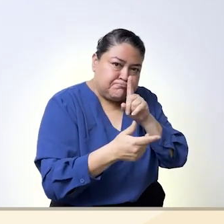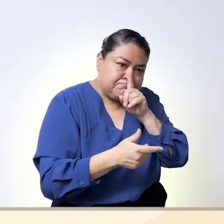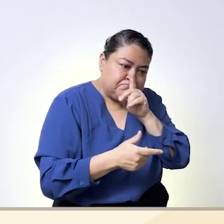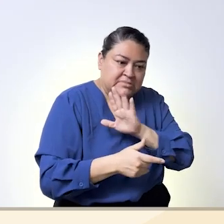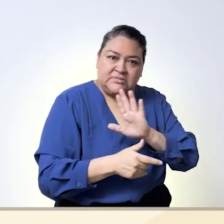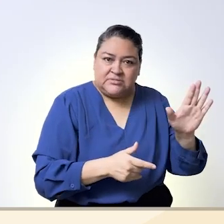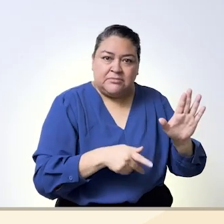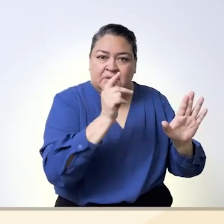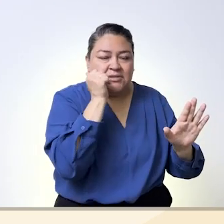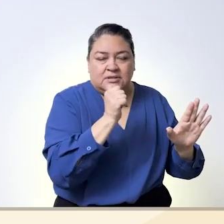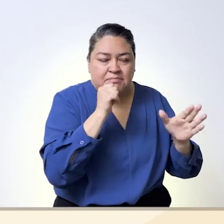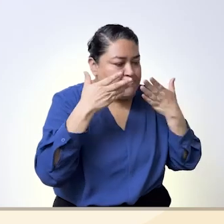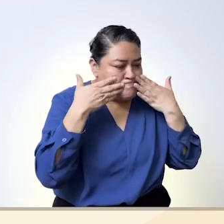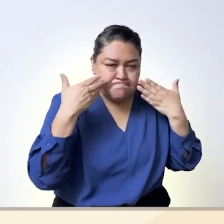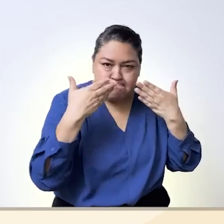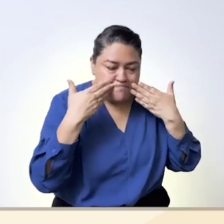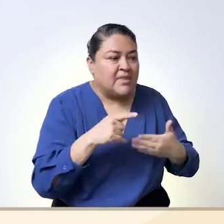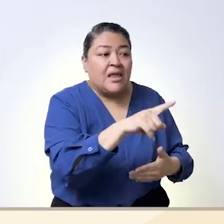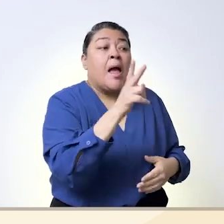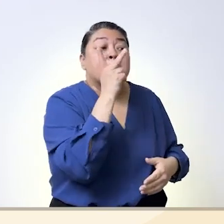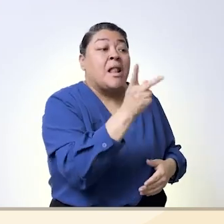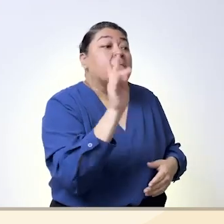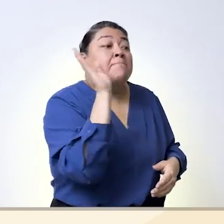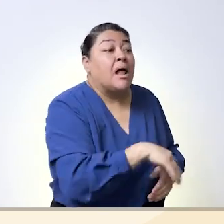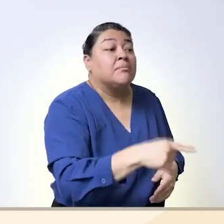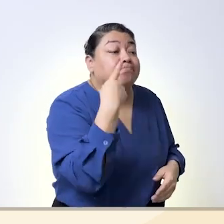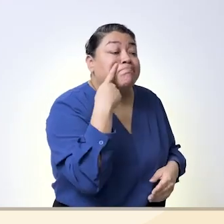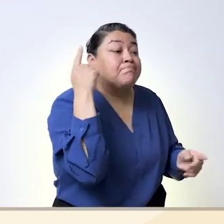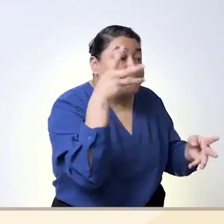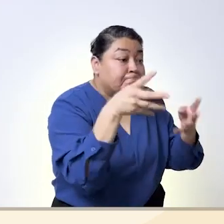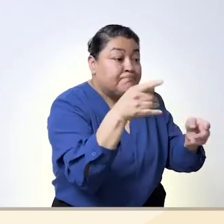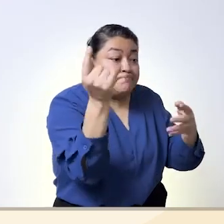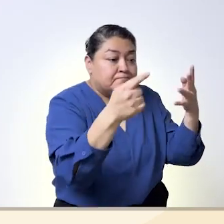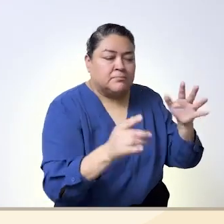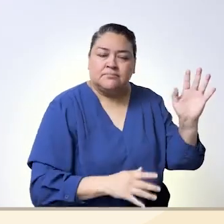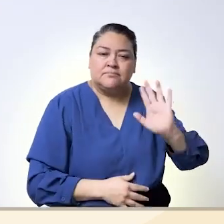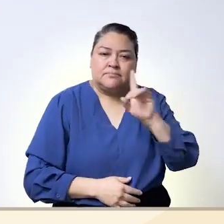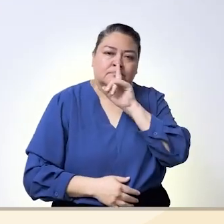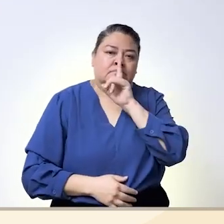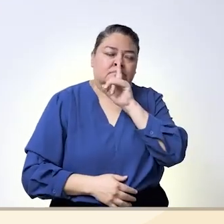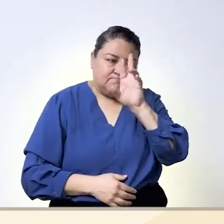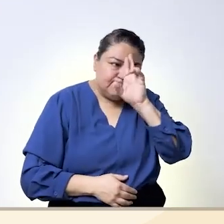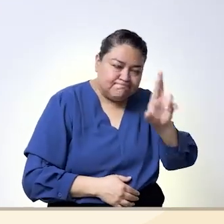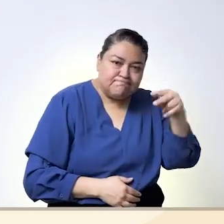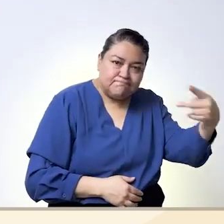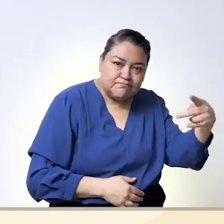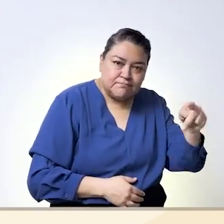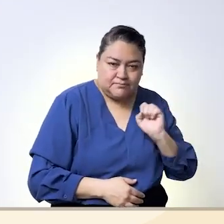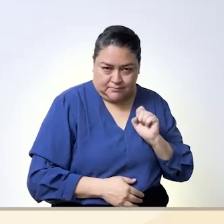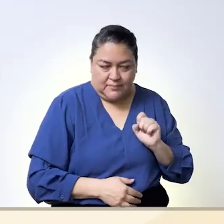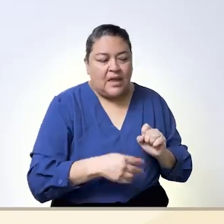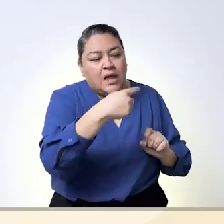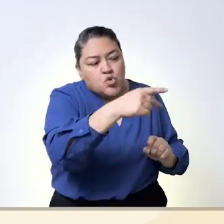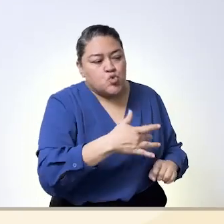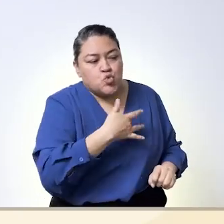muy crítica, pero desde un lugar amoroso, ¿no? En donde más que decir, no hagas esto, no digas esto, es como, ok, si vamos a nombrarlo así, pensemos por